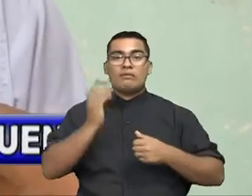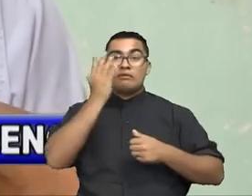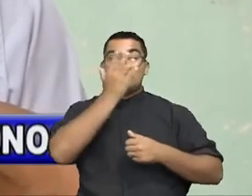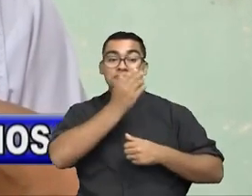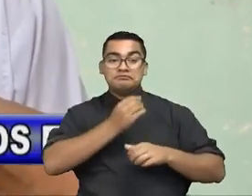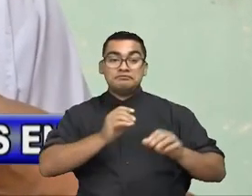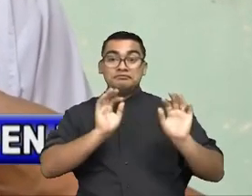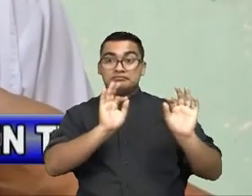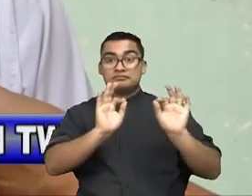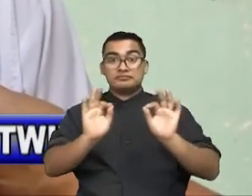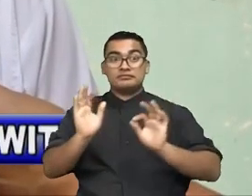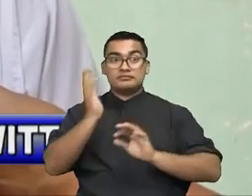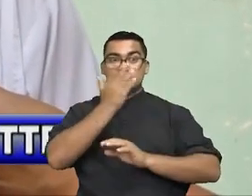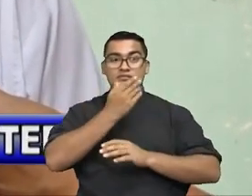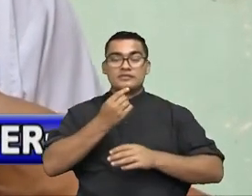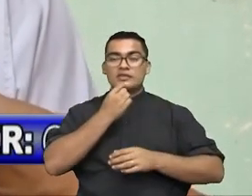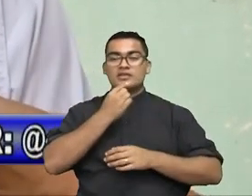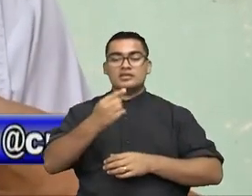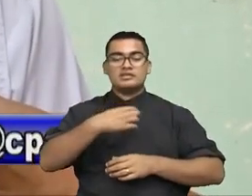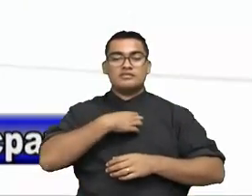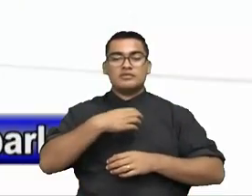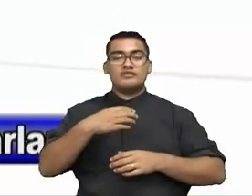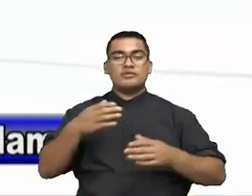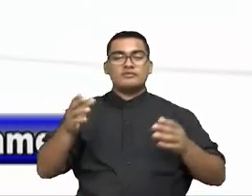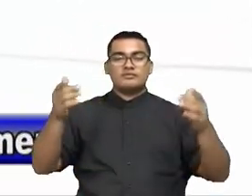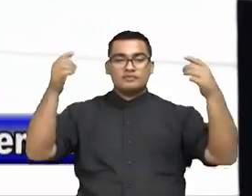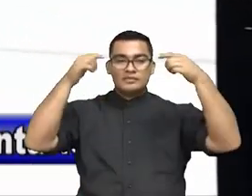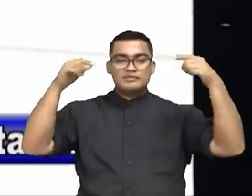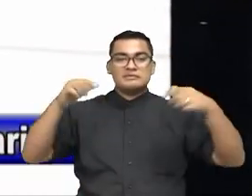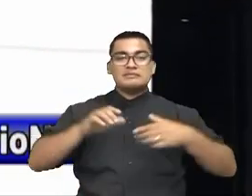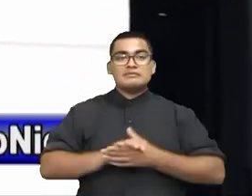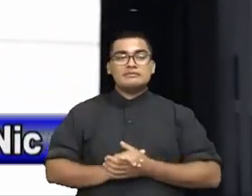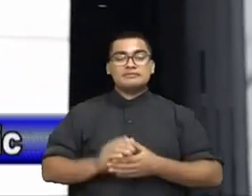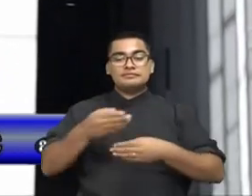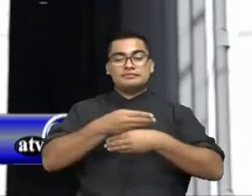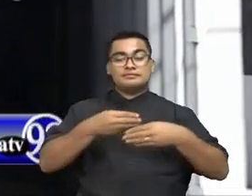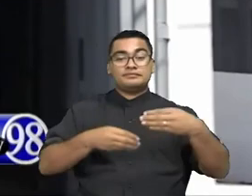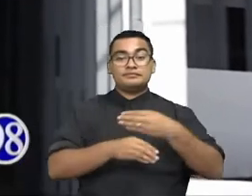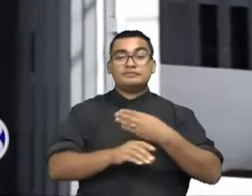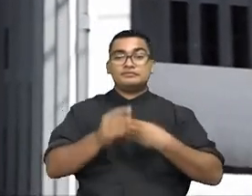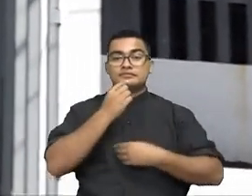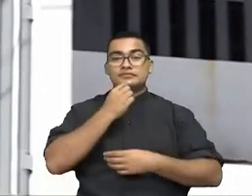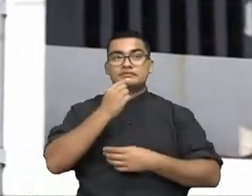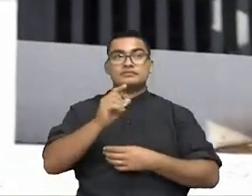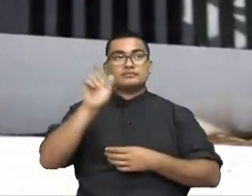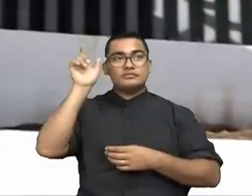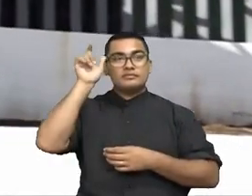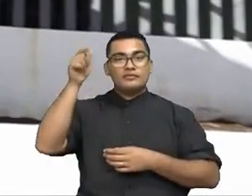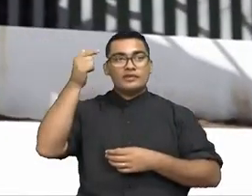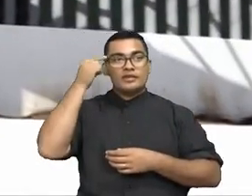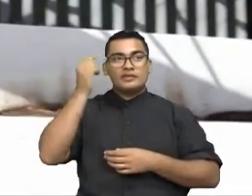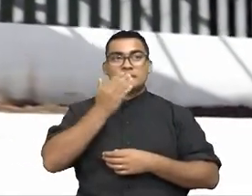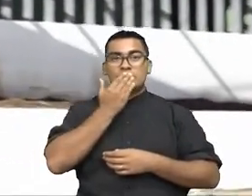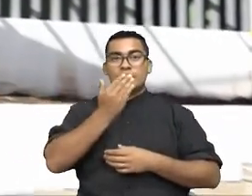elegante, como lo merece el pueblo de Monimbó. Además de la infraestructura, el buen gobierno sandinista entregará equipamientos como